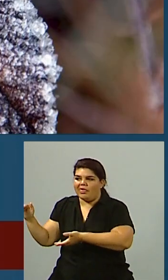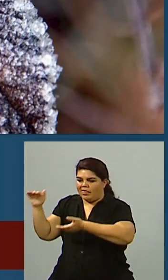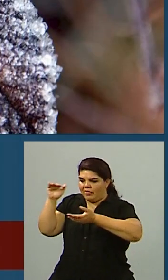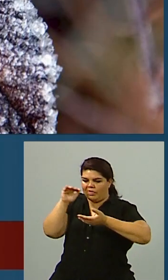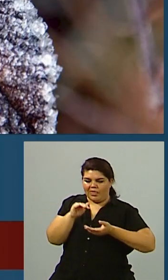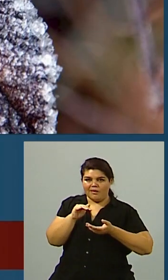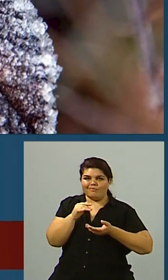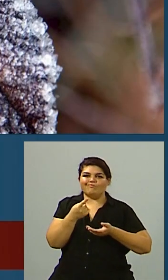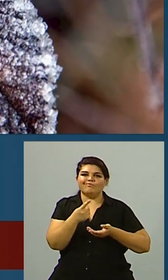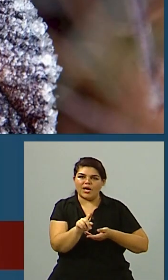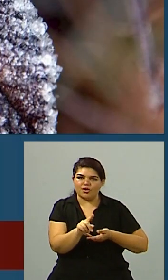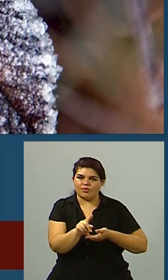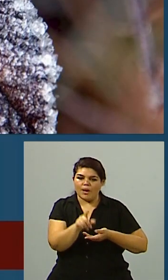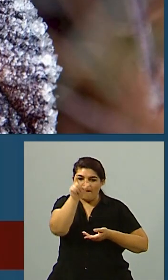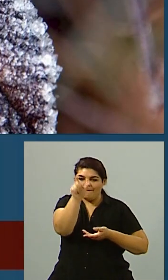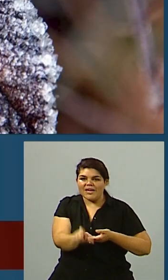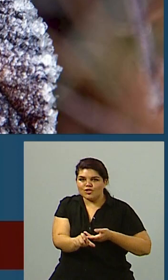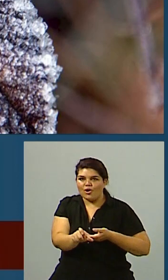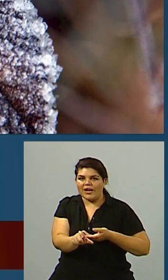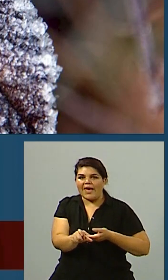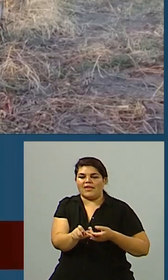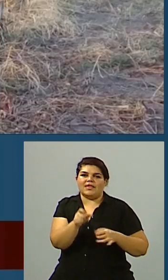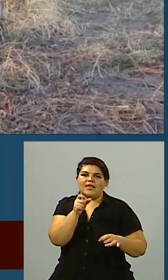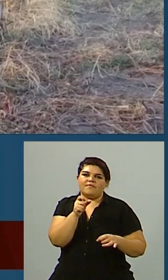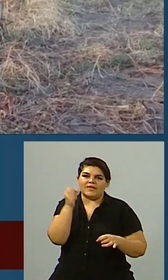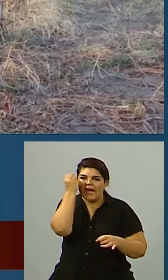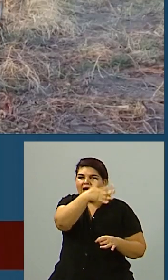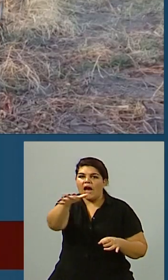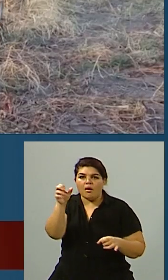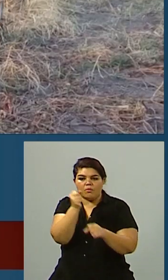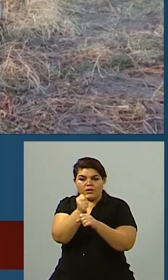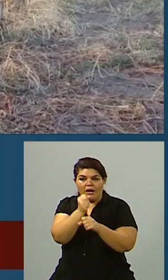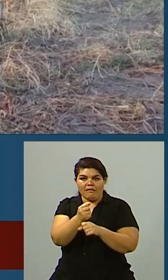con dificultades económicas, en donde ya no puede mantener el personal, en donde ya no puede